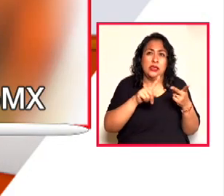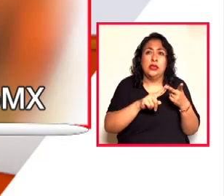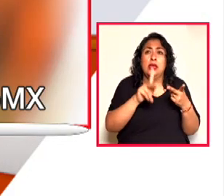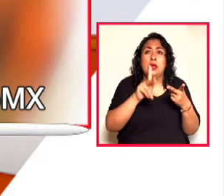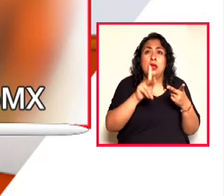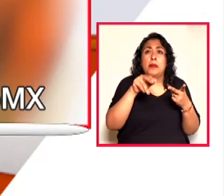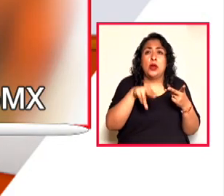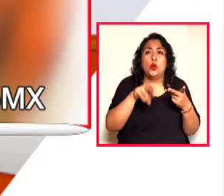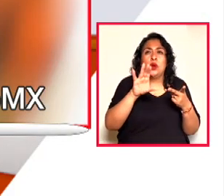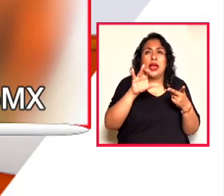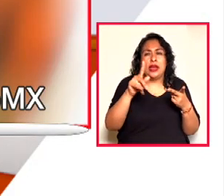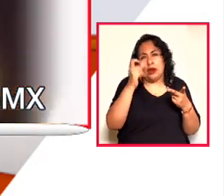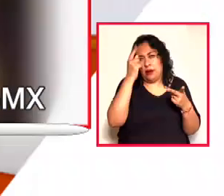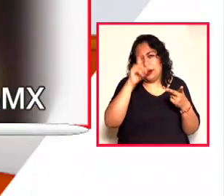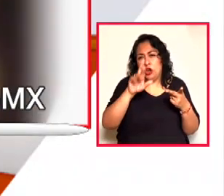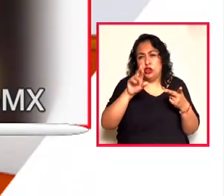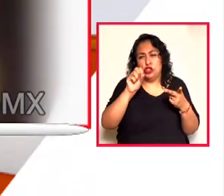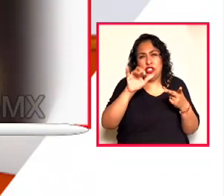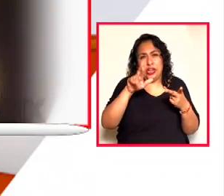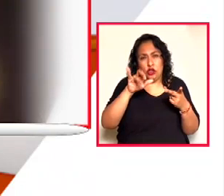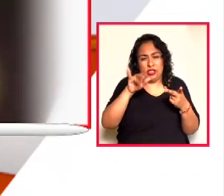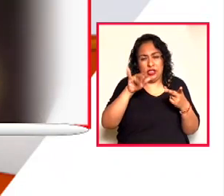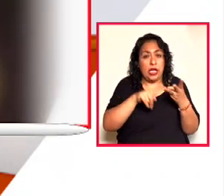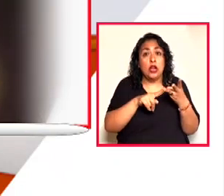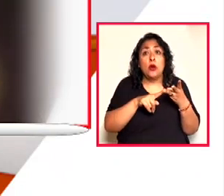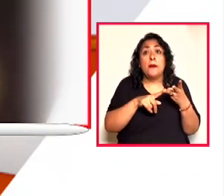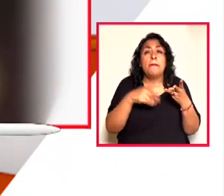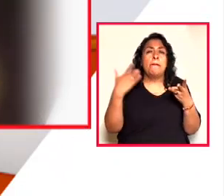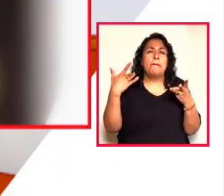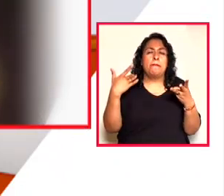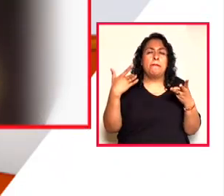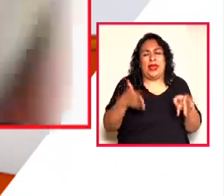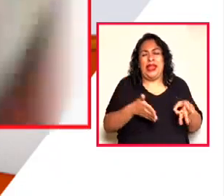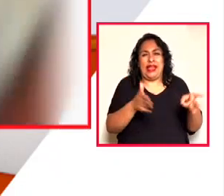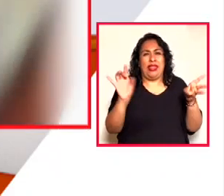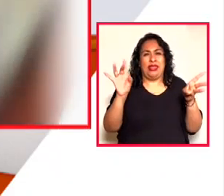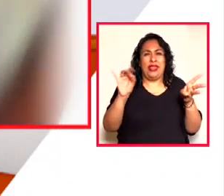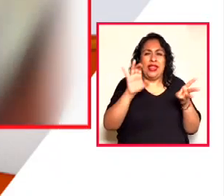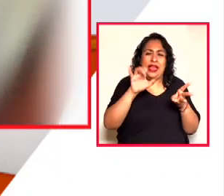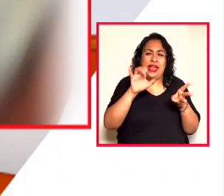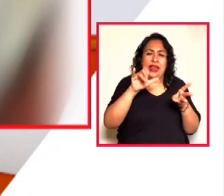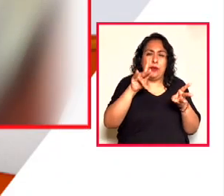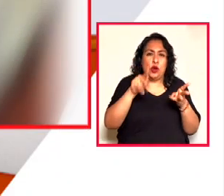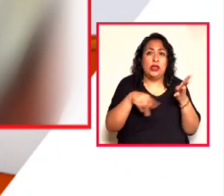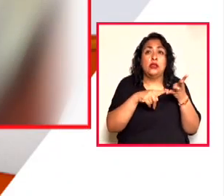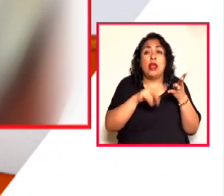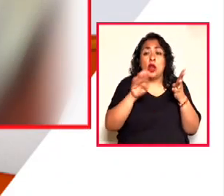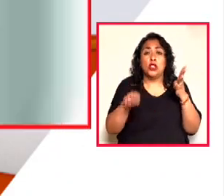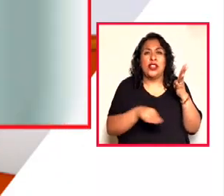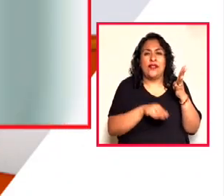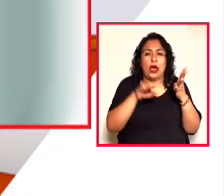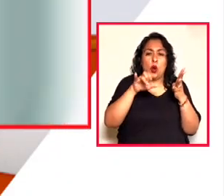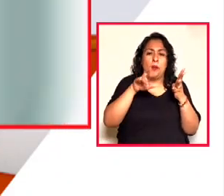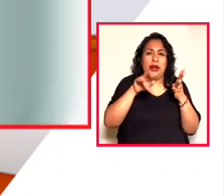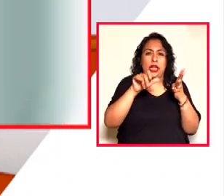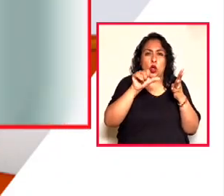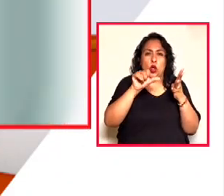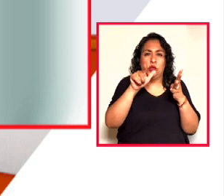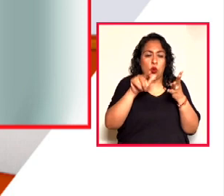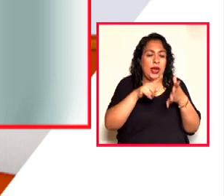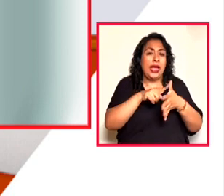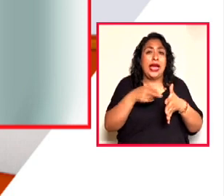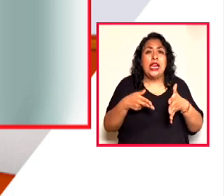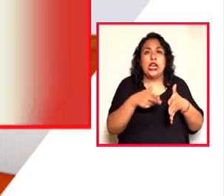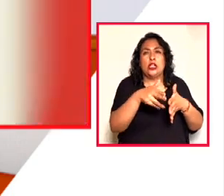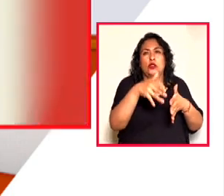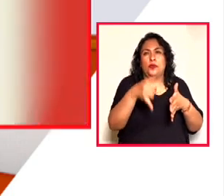Canán de Rosario Castellanos, Paseo de la Reforma de Elena Poniatowska, Los de Abajo de Mariano Azuela, Río Subterráneo de